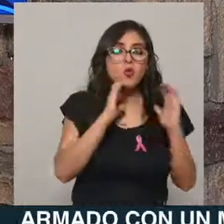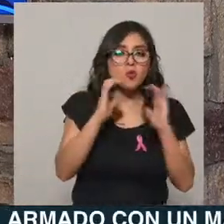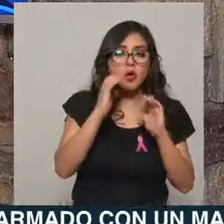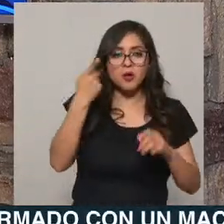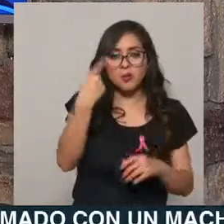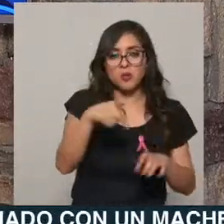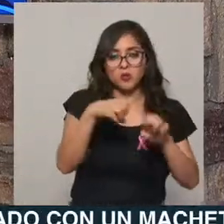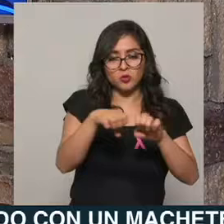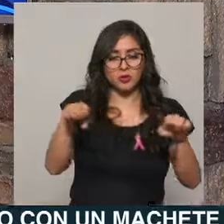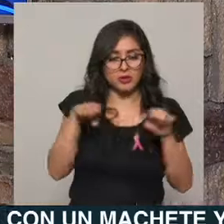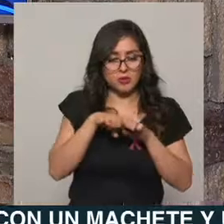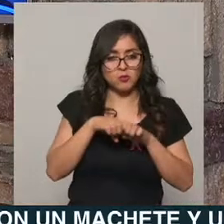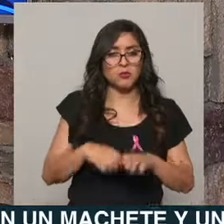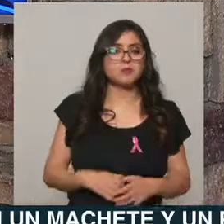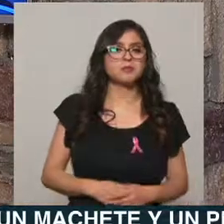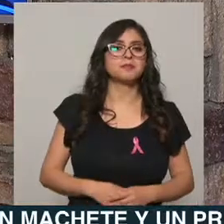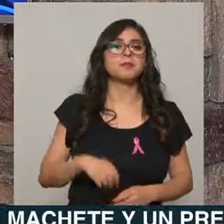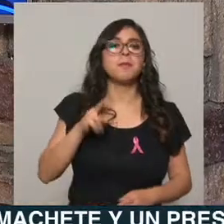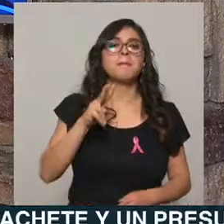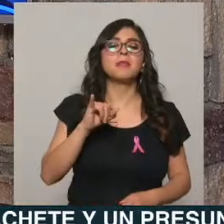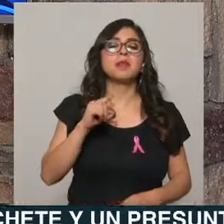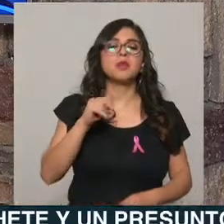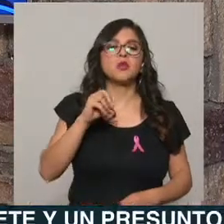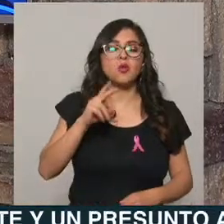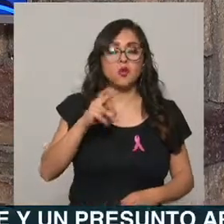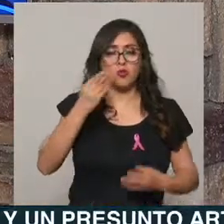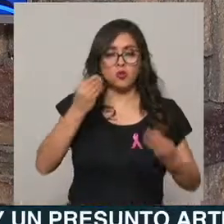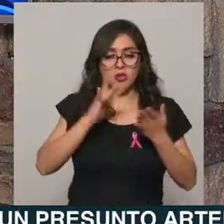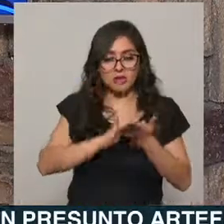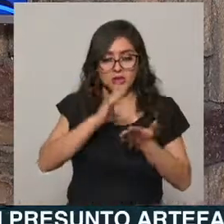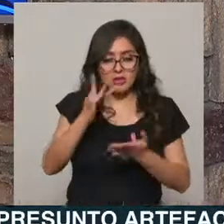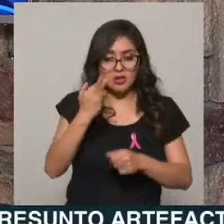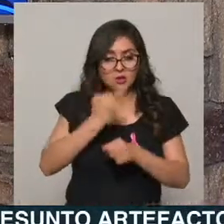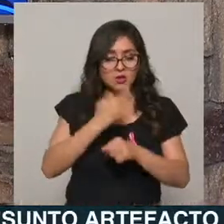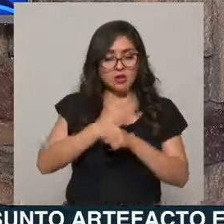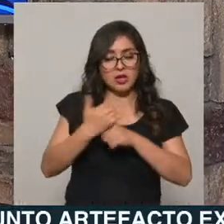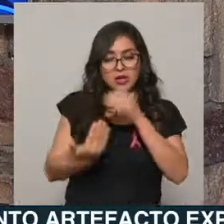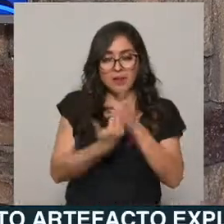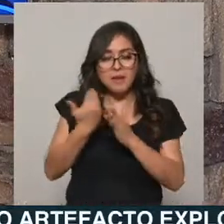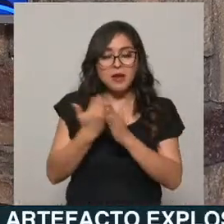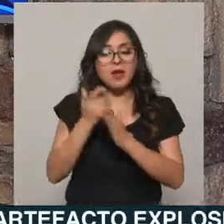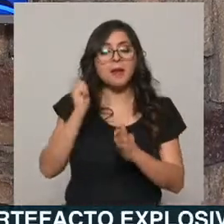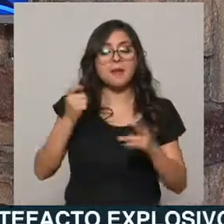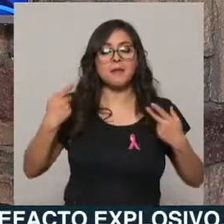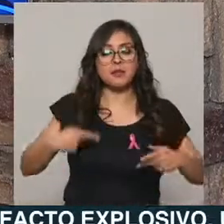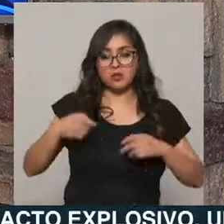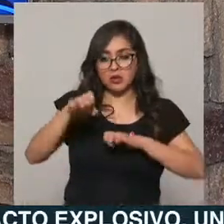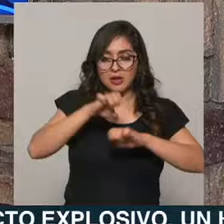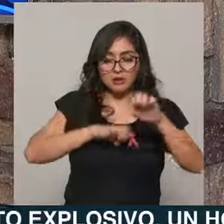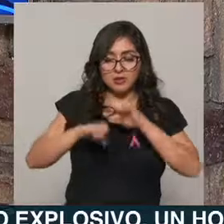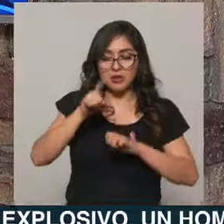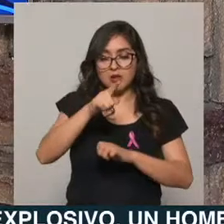equipo. Bueno, Víctor, pues muchísimas gracias por la recomendación que nos compartes esta mañana. Víctor Salgado, consultor empresarial y también